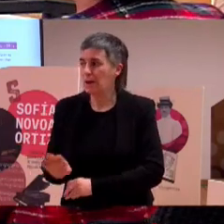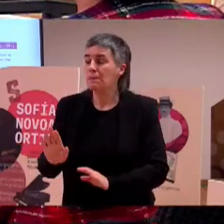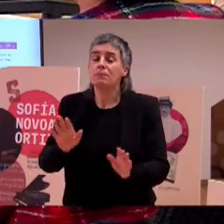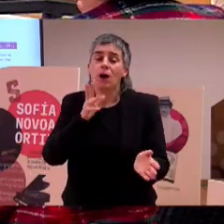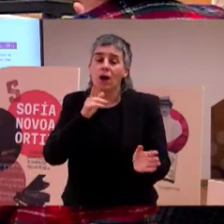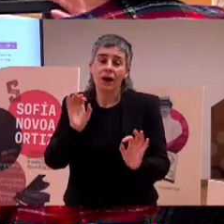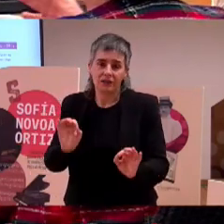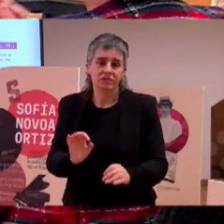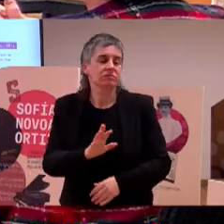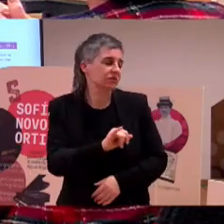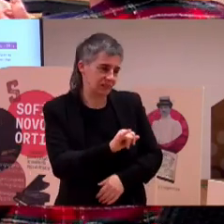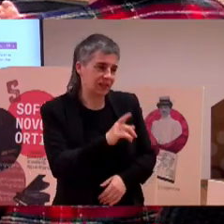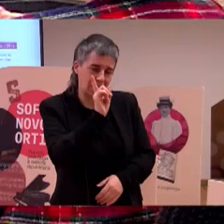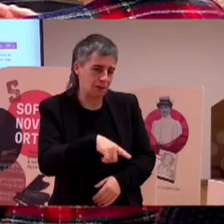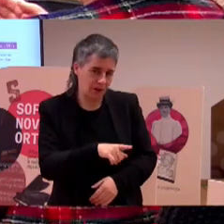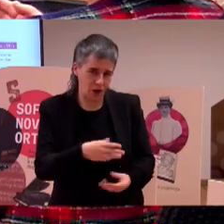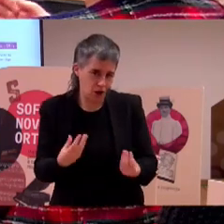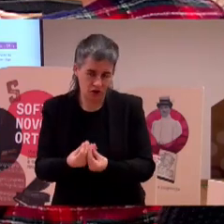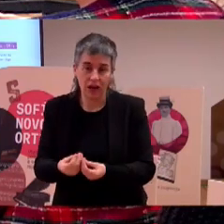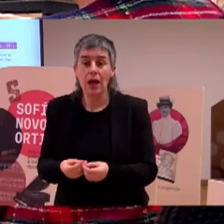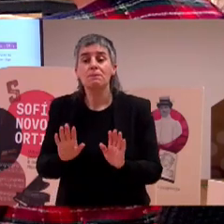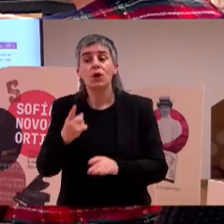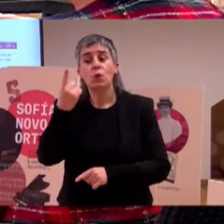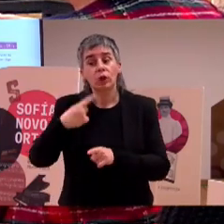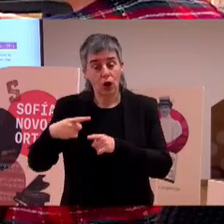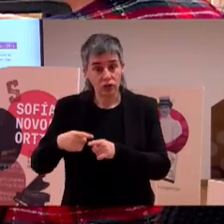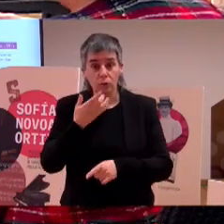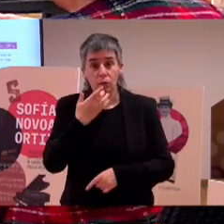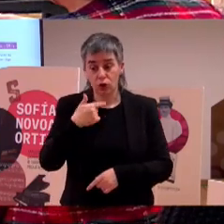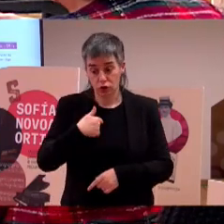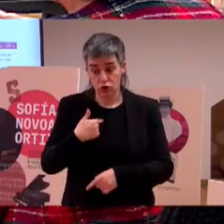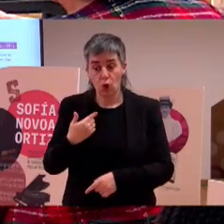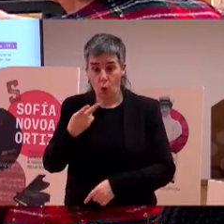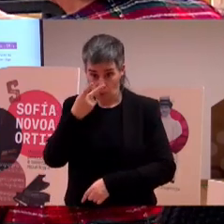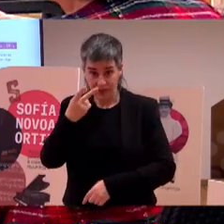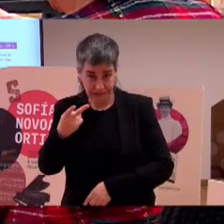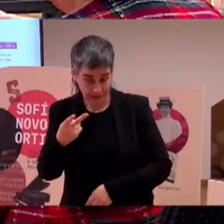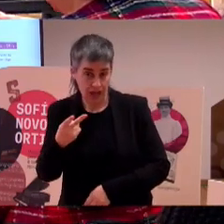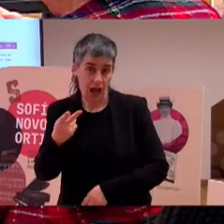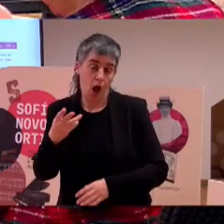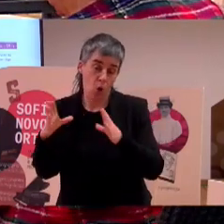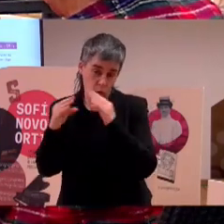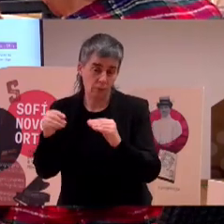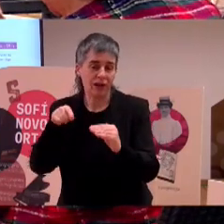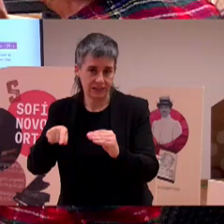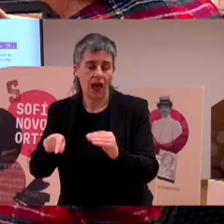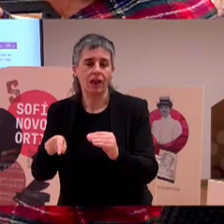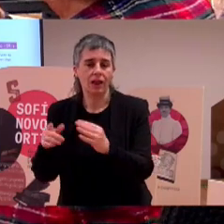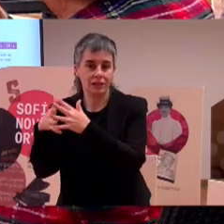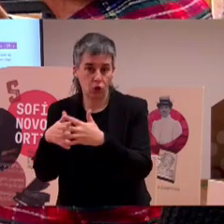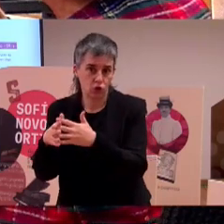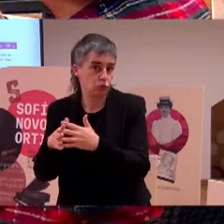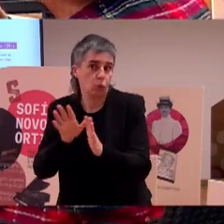ella también había sido, o sea que ya... Pero hay una cosa, cuando yo visité Vassar College, de casualidad, porque mi hija